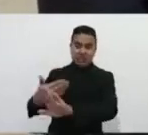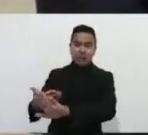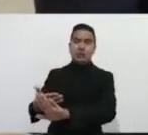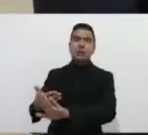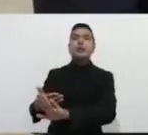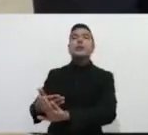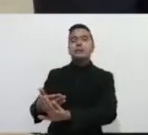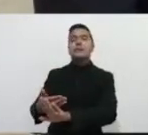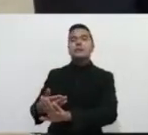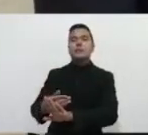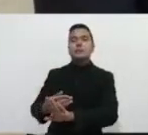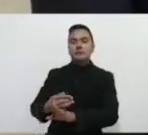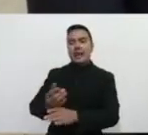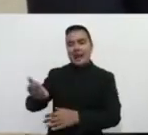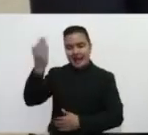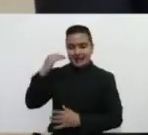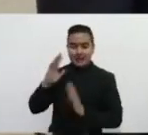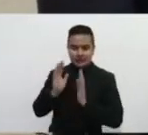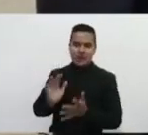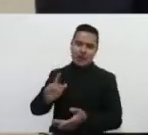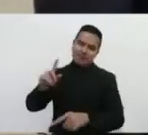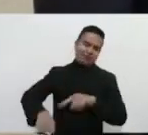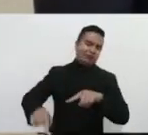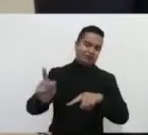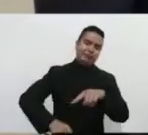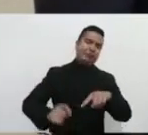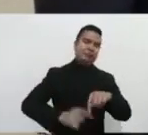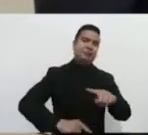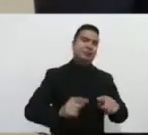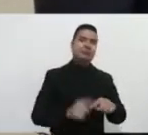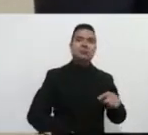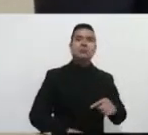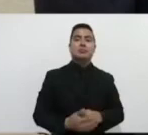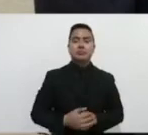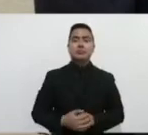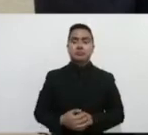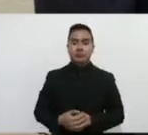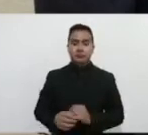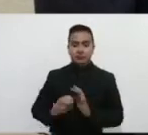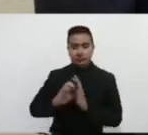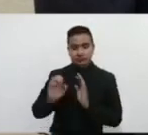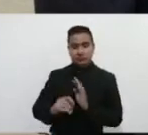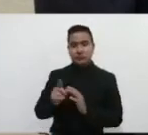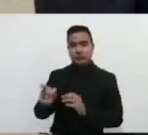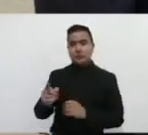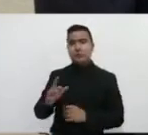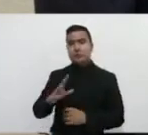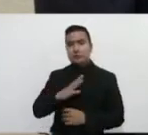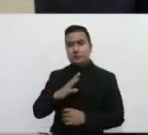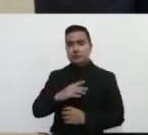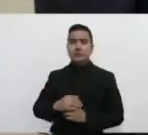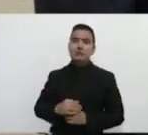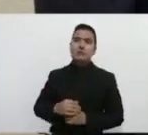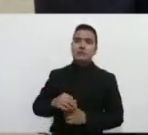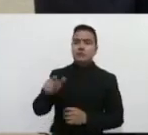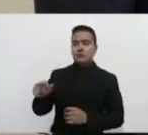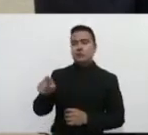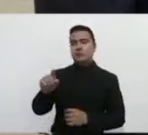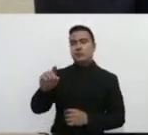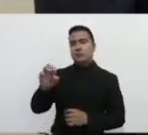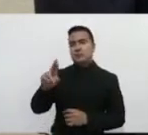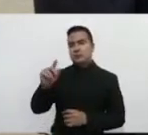Hemos tenido muchos spots que han sido denunciados, donde se violentan las mujeres. Por ejemplo, el caso de